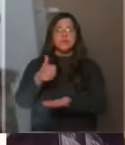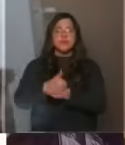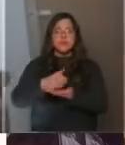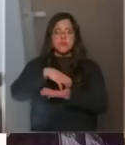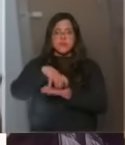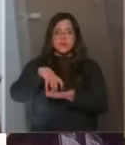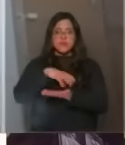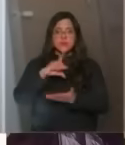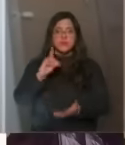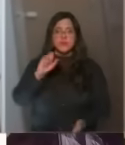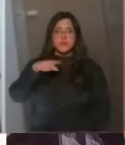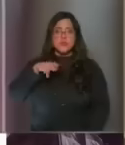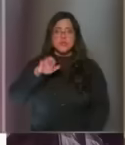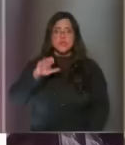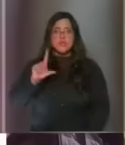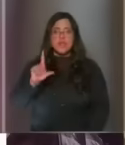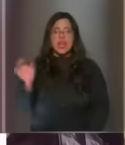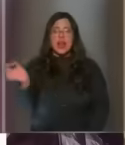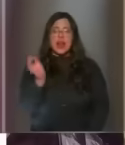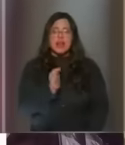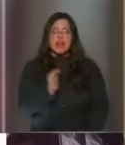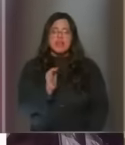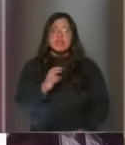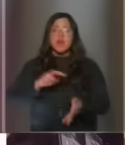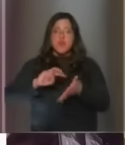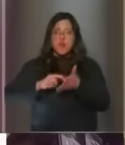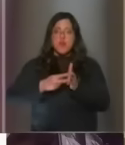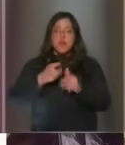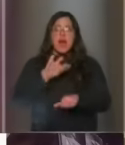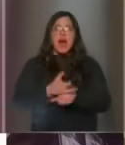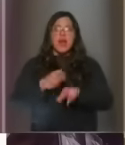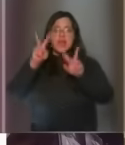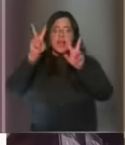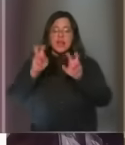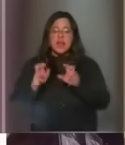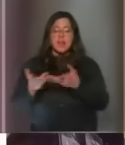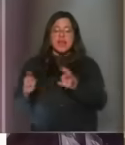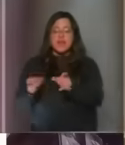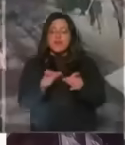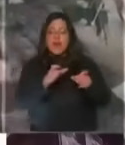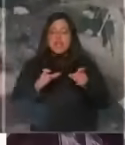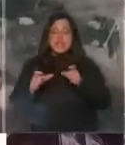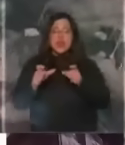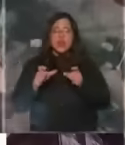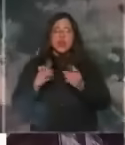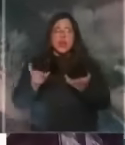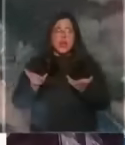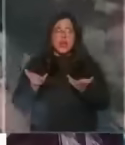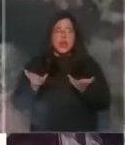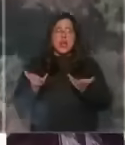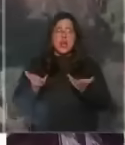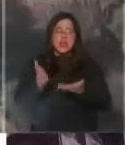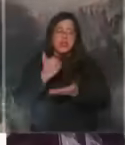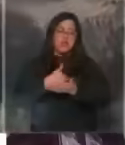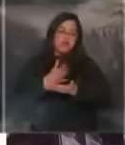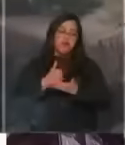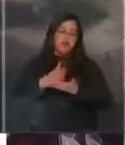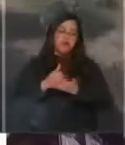comuna Daniel Morales asegura que existe un problema con el plano regulador que hace 10 años no se